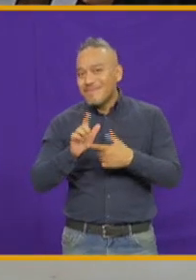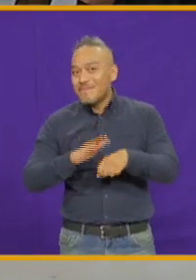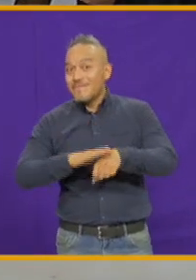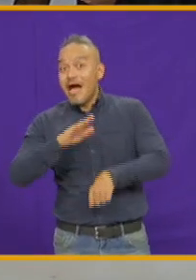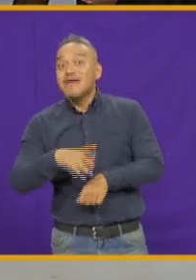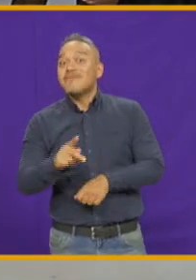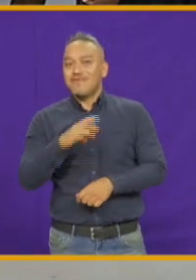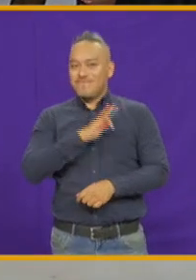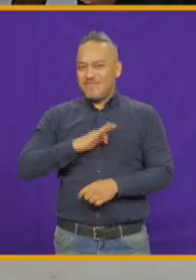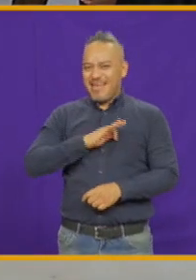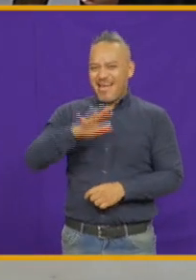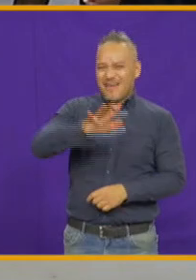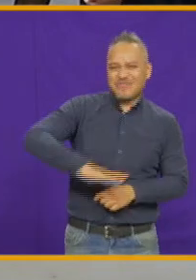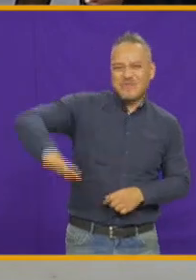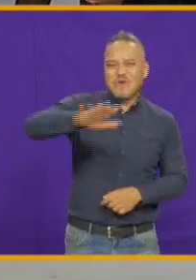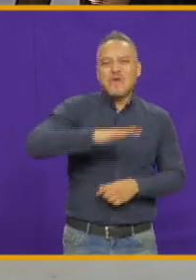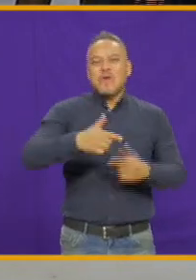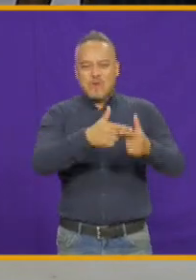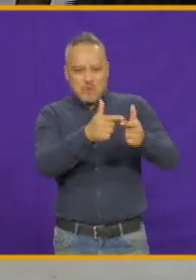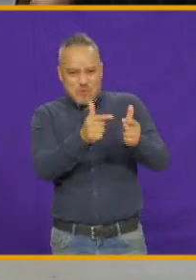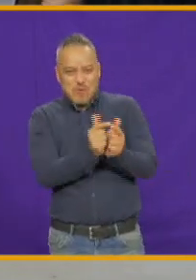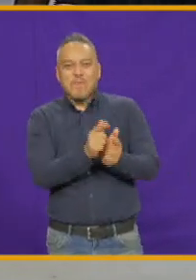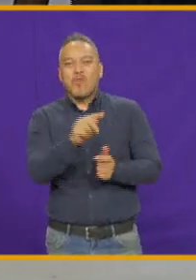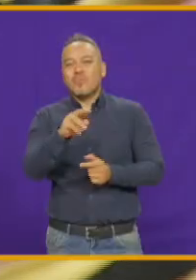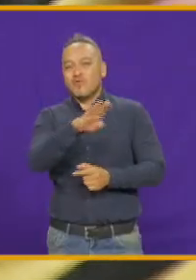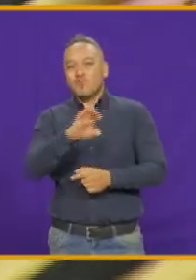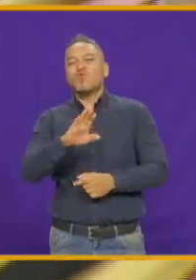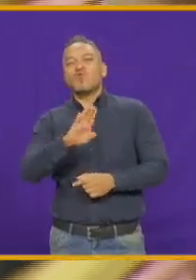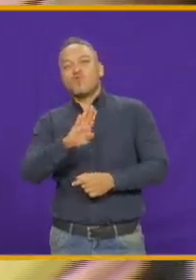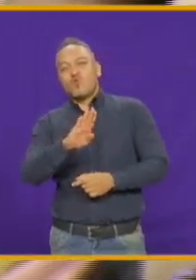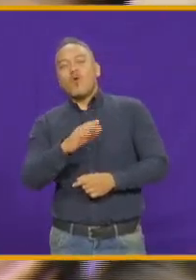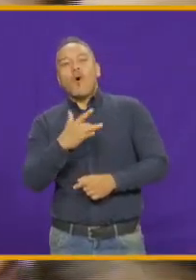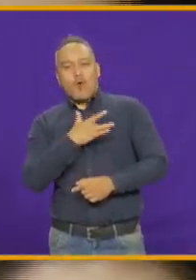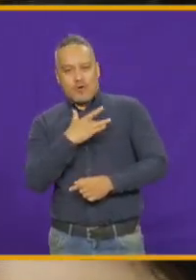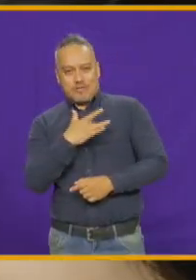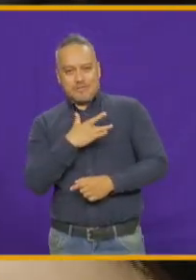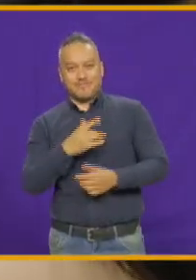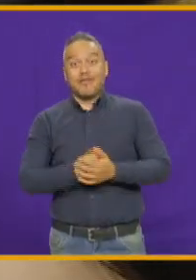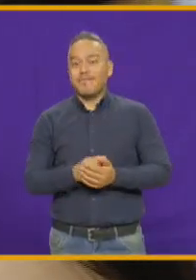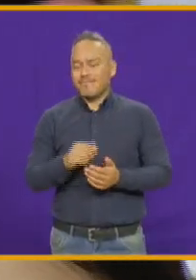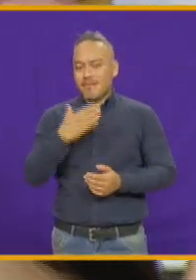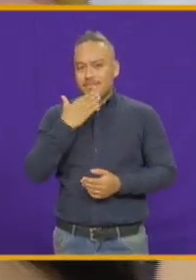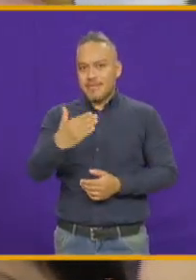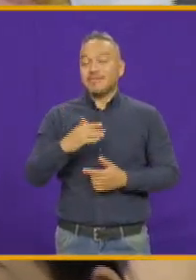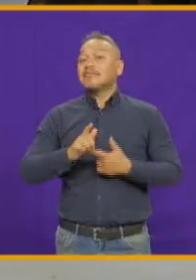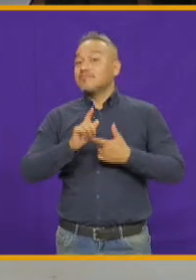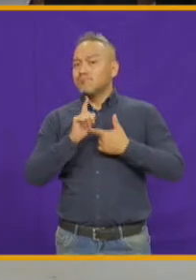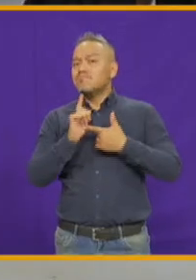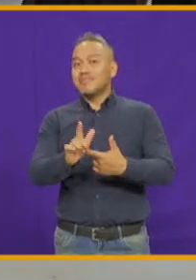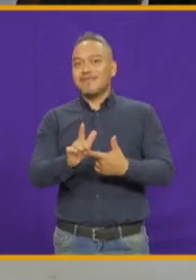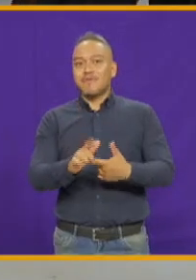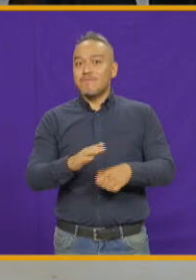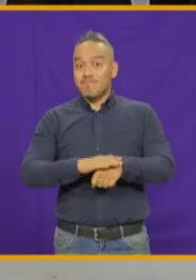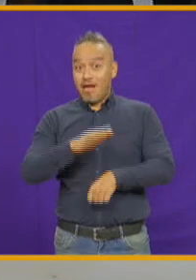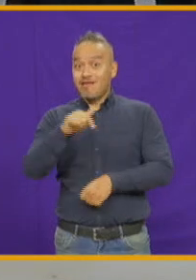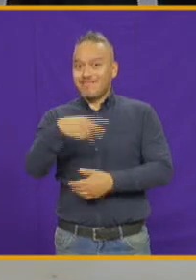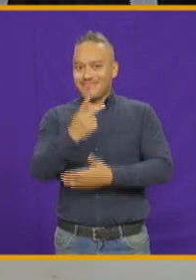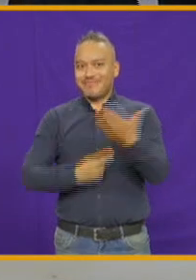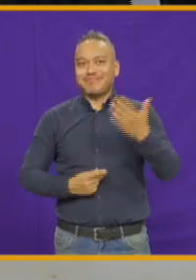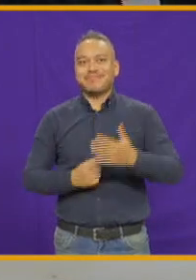muchas felicidades tribu corazón muy bien Vamos a continuar con más aquí en el